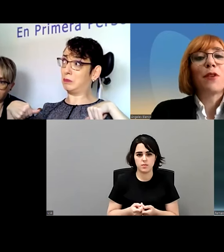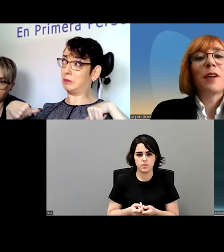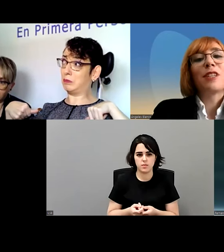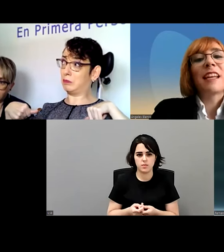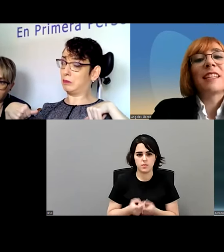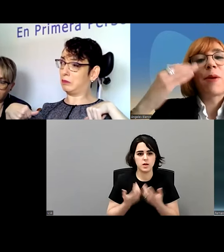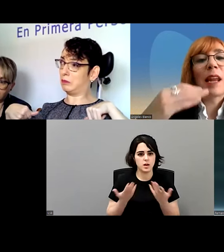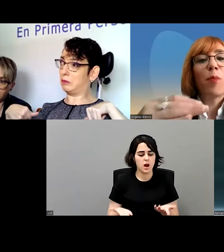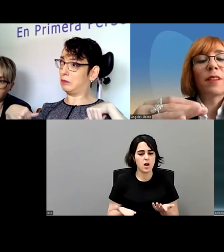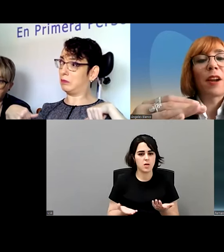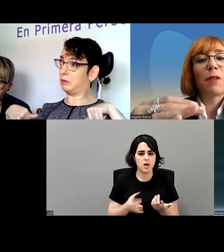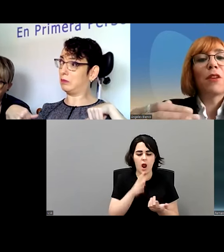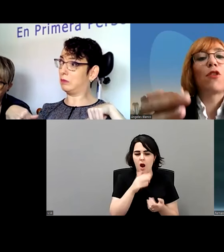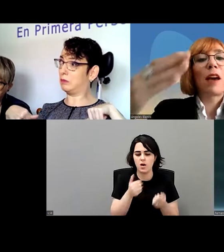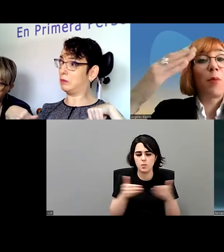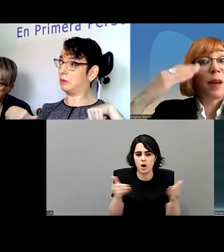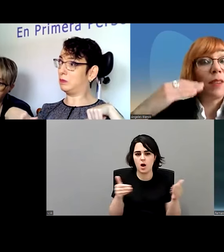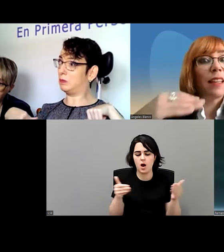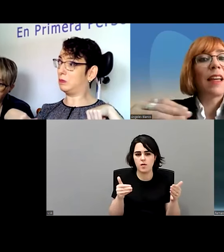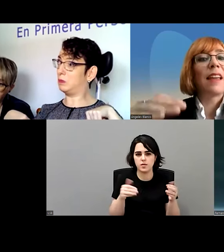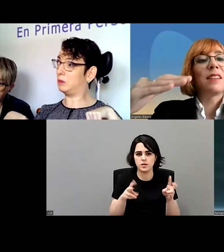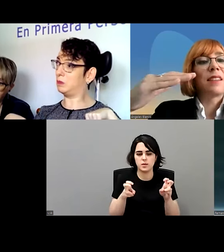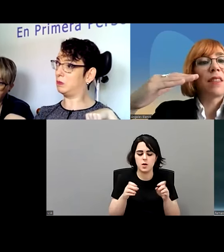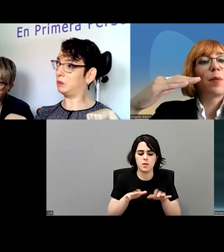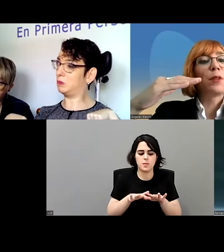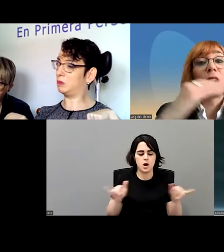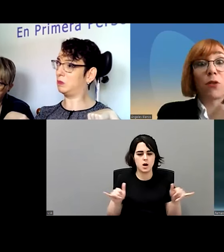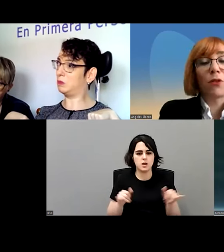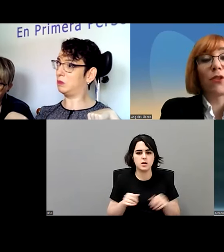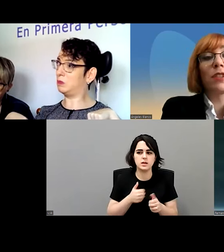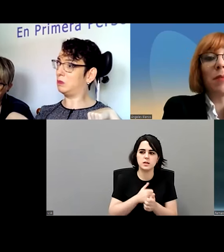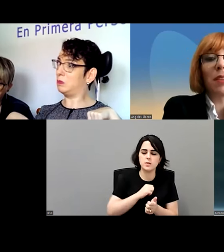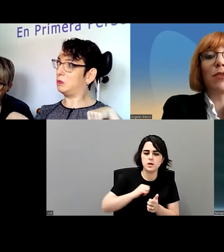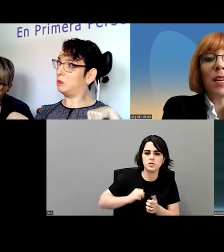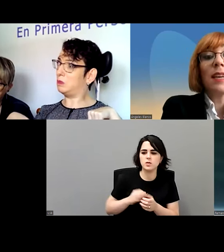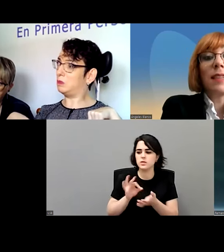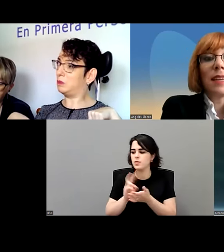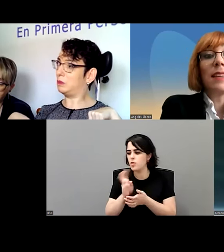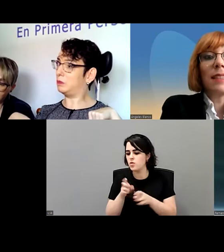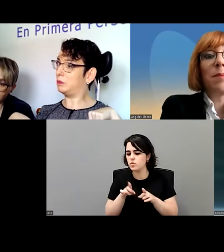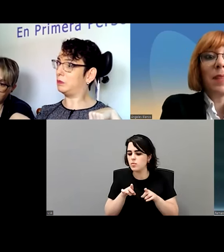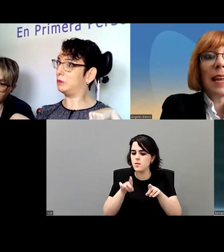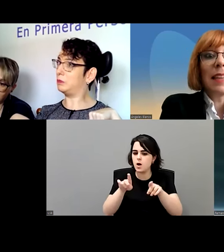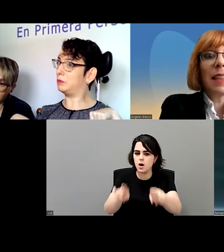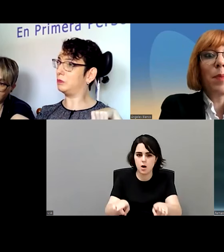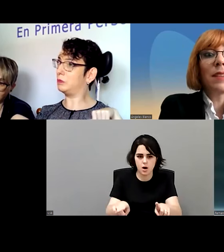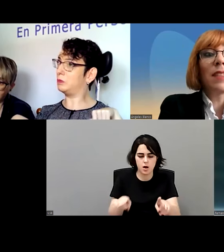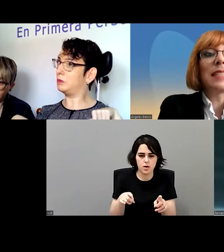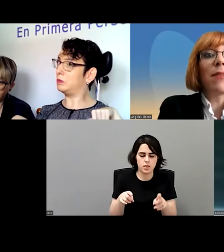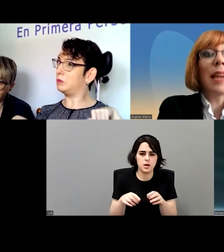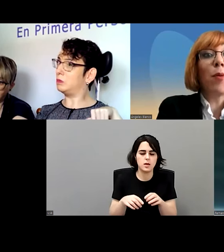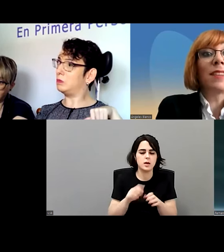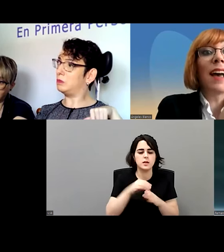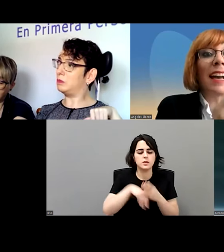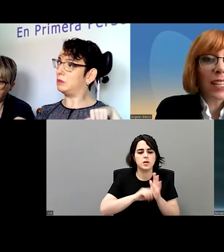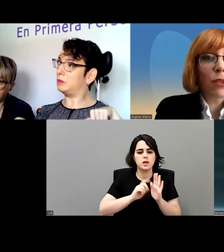Claro, pero fijaros, ahora se abre la puerta, Rocío, con la compatibilidad de la asistencia personal con otros servicios de la ley de dependencia,